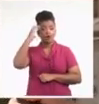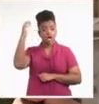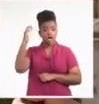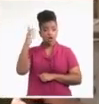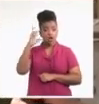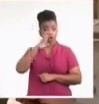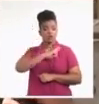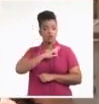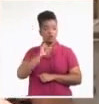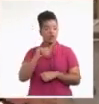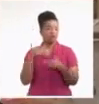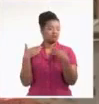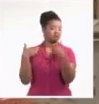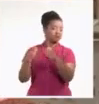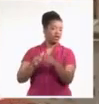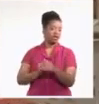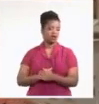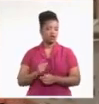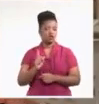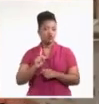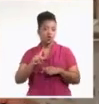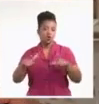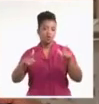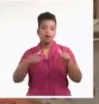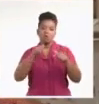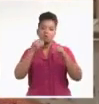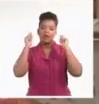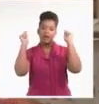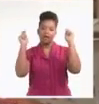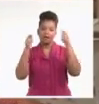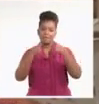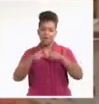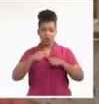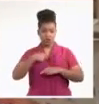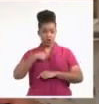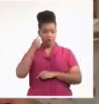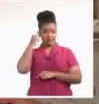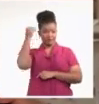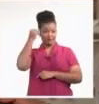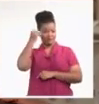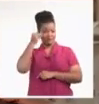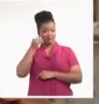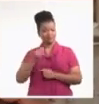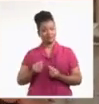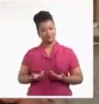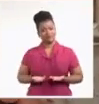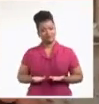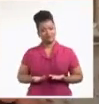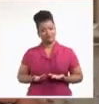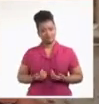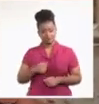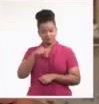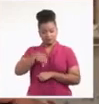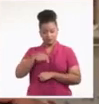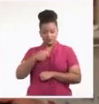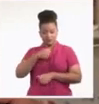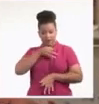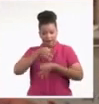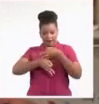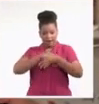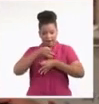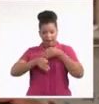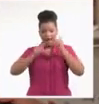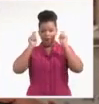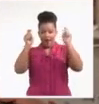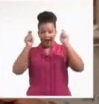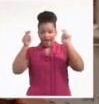está dejando de hacer lo que le compete. Pero yo creo que en las condiciones que estamos hablando de la protesta